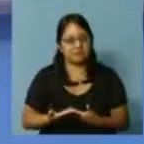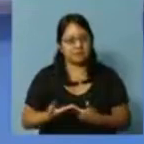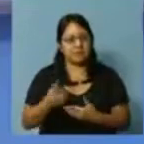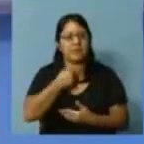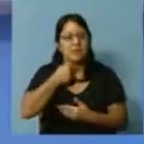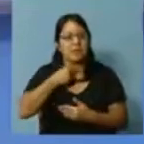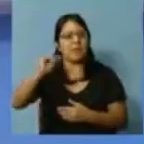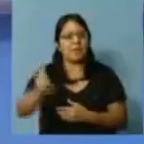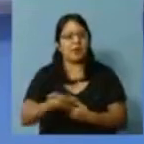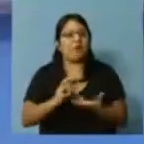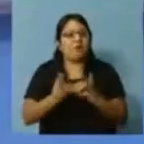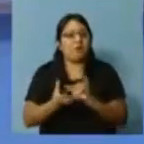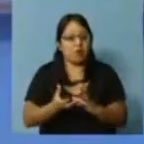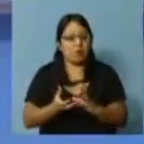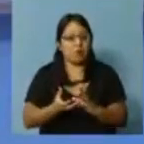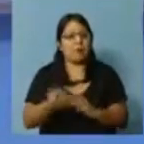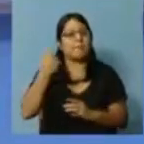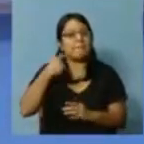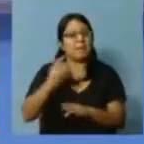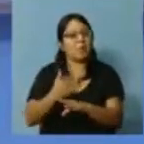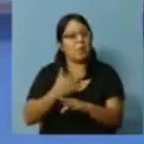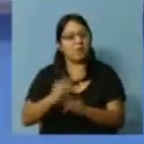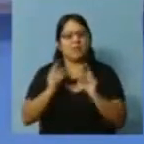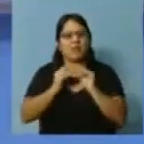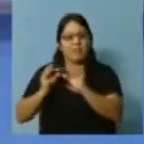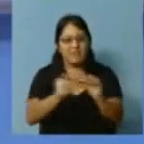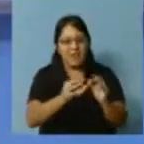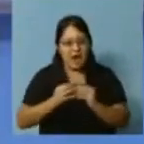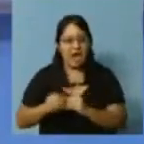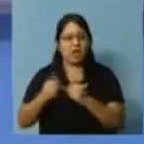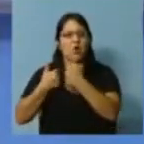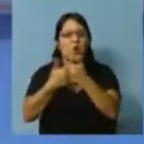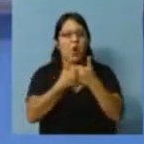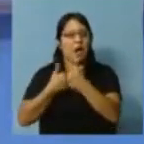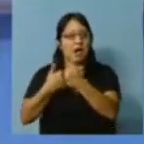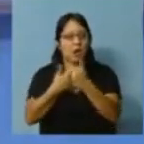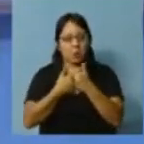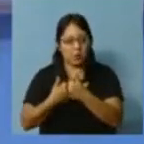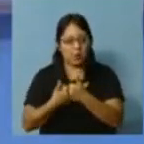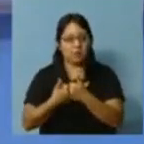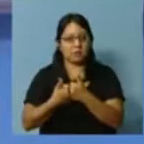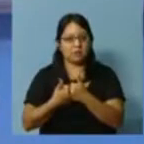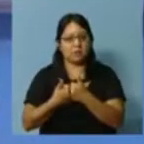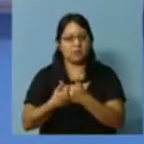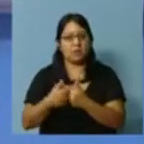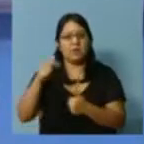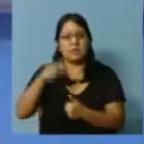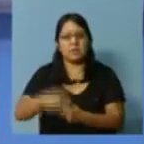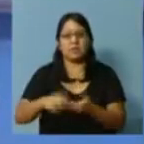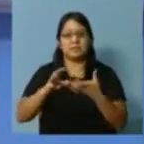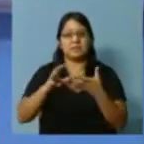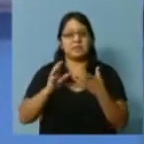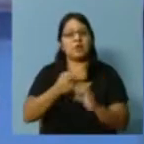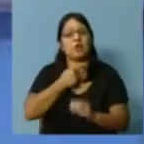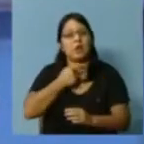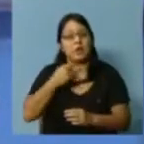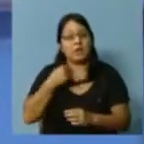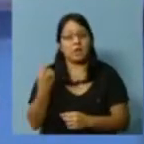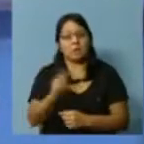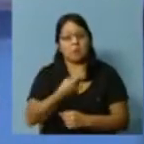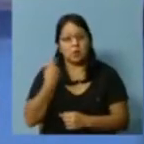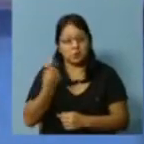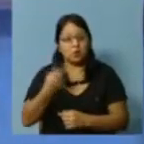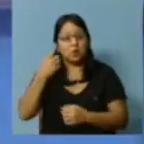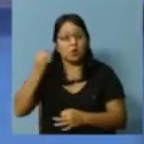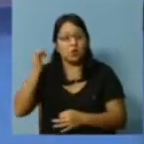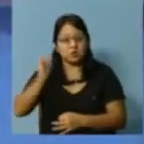pero para eso debe haber este día algo debe haber este entendimiento debe haber este acuerdo productivo que estamos nosotros propiciando y buscando